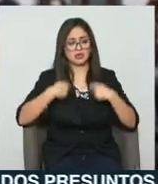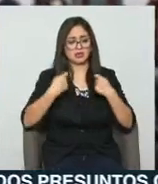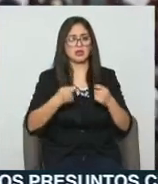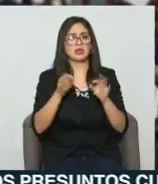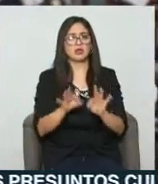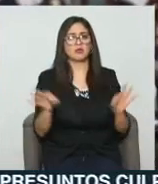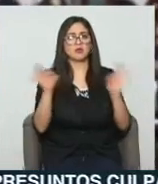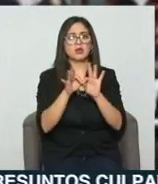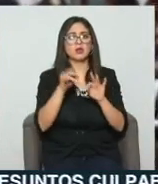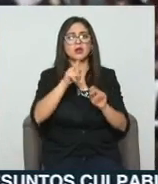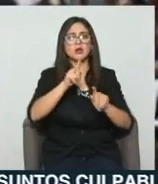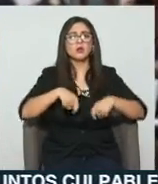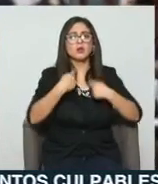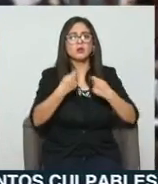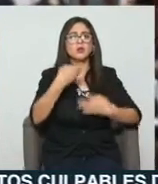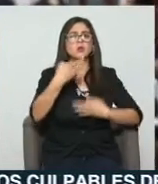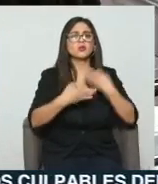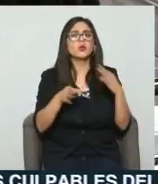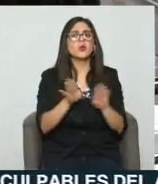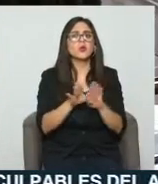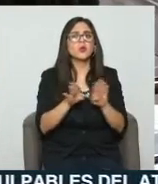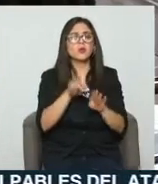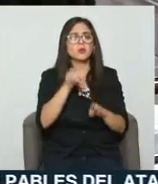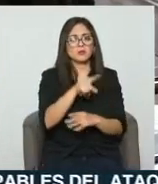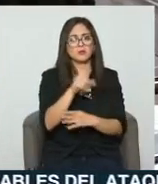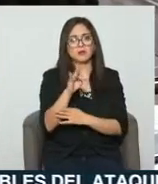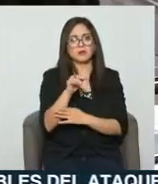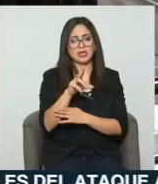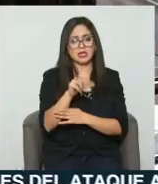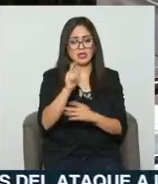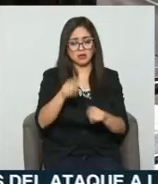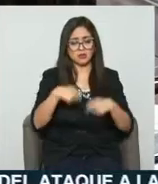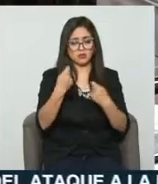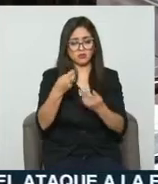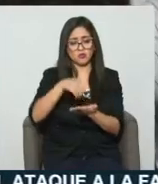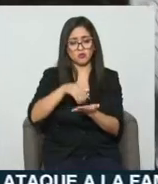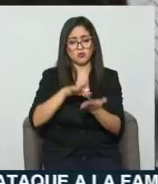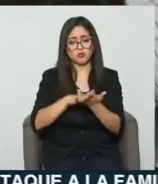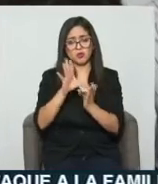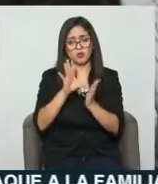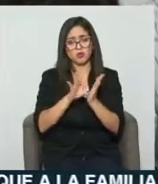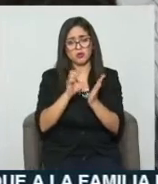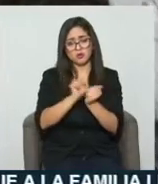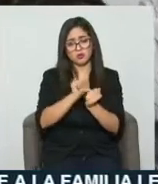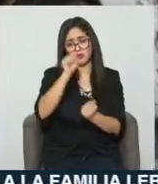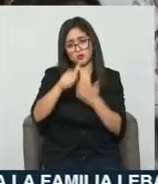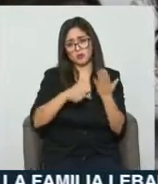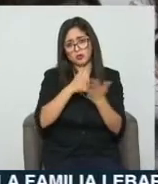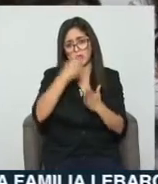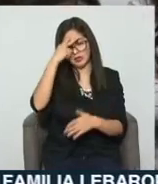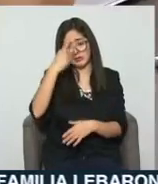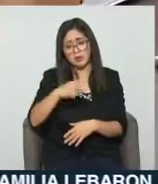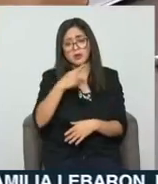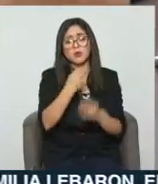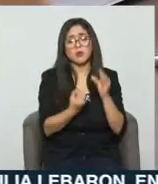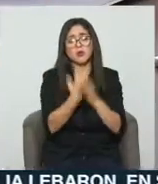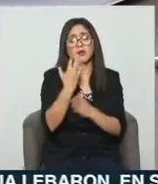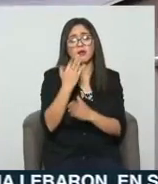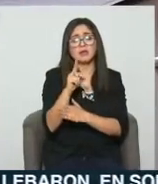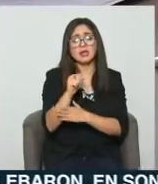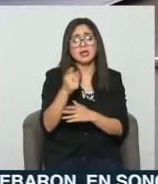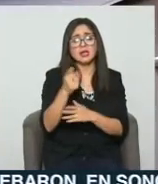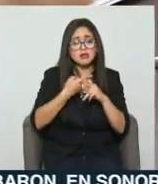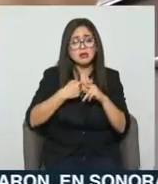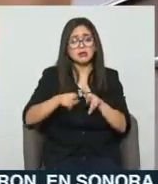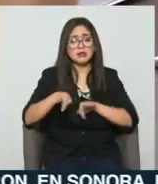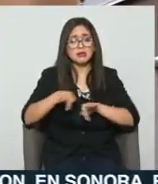angular de la Procuración de Justicia es la Fiscalía. De acuerdo con lo establecido en la Constitución de la Ciudad de México, la nueva Fiscalía deberá comenzar a trabajar a partir de este